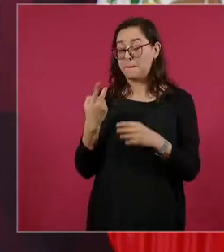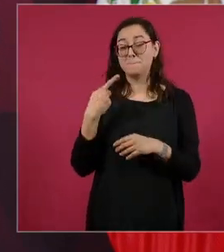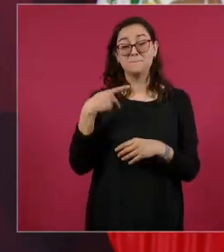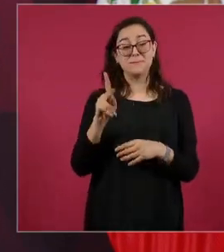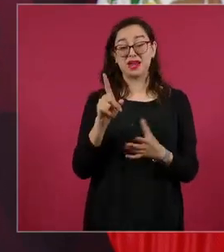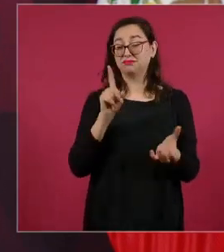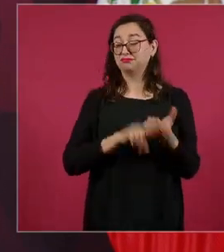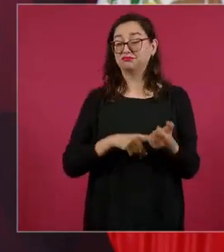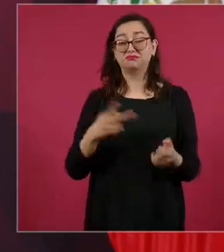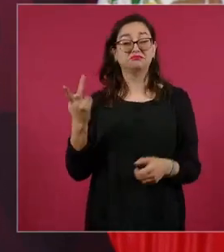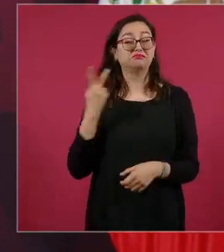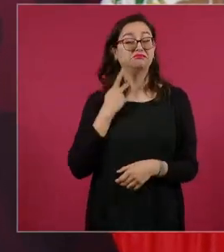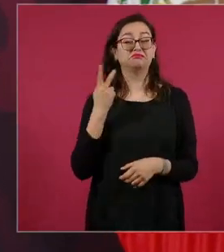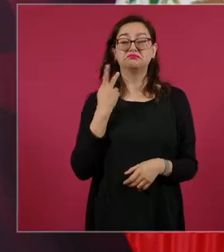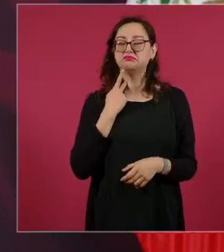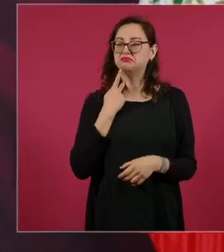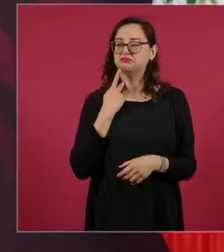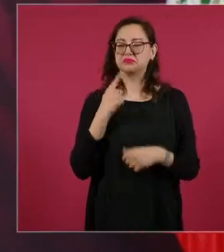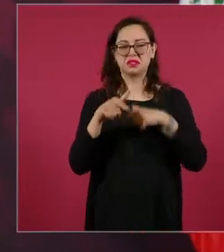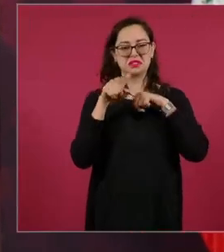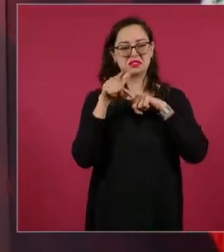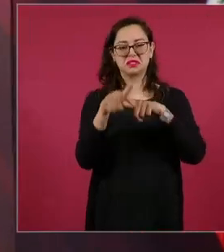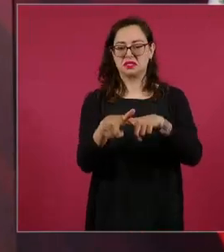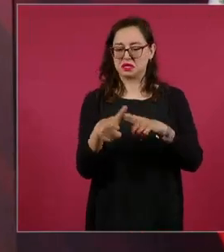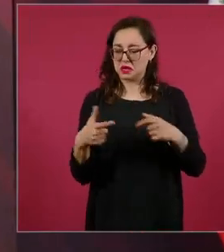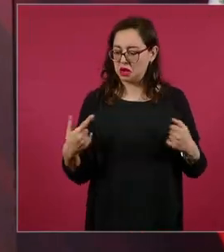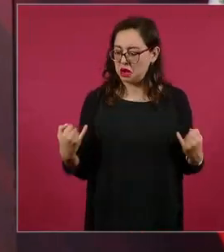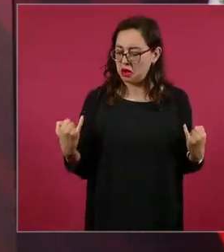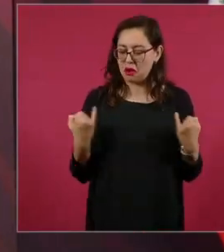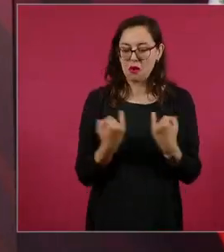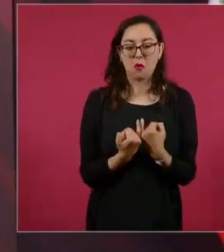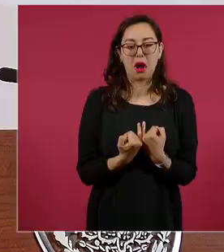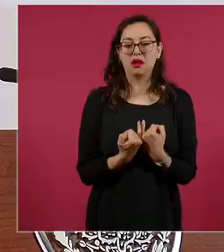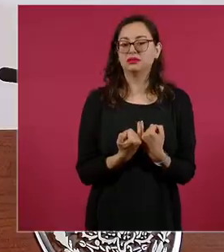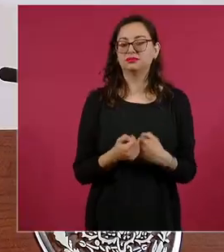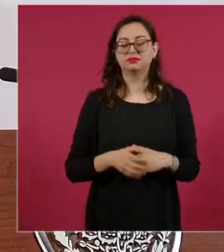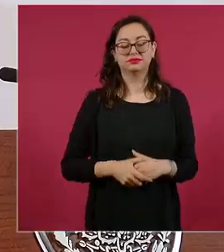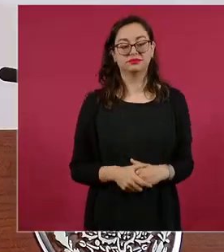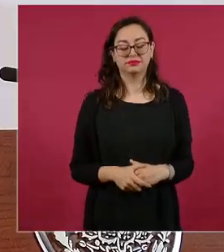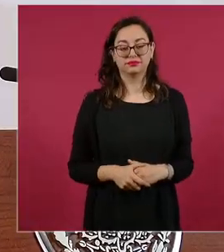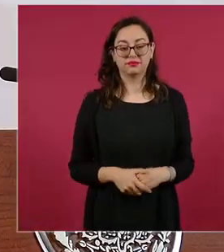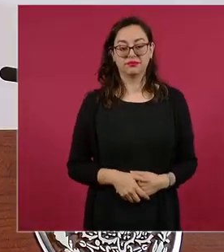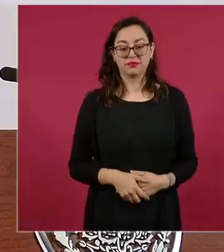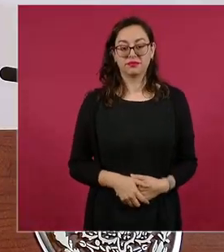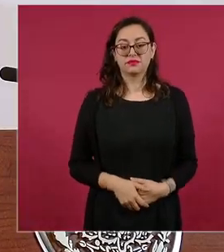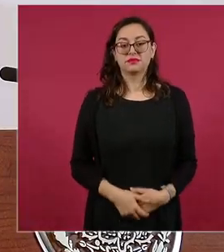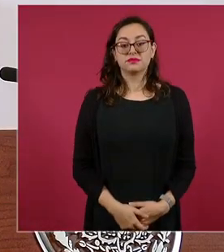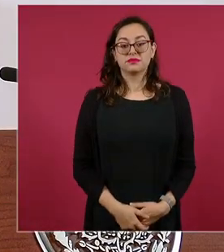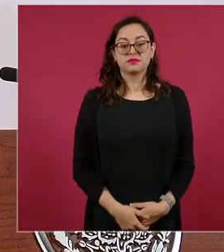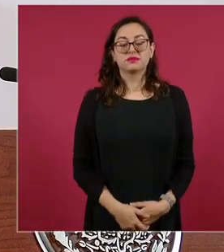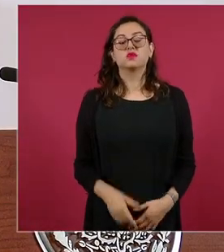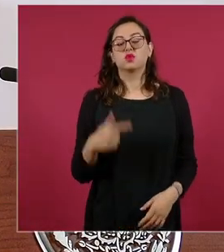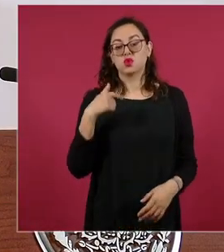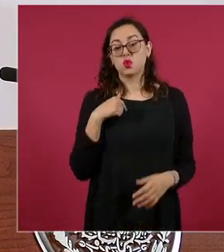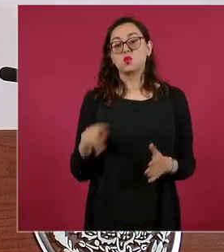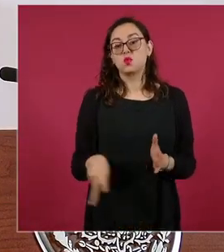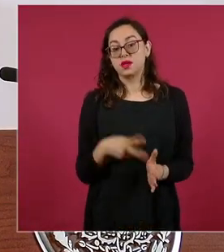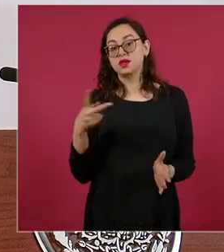eso se trasladó a la época posrevolucionaria lo que decía y que repito mucho